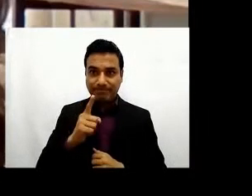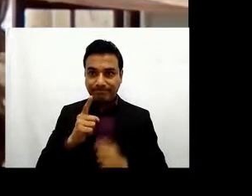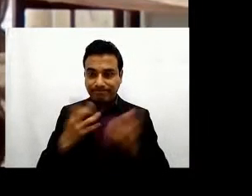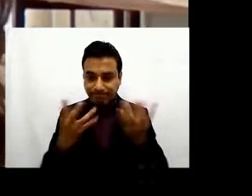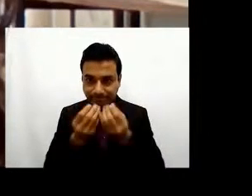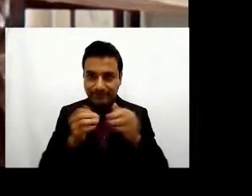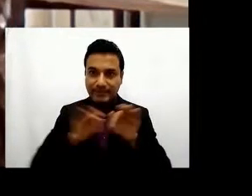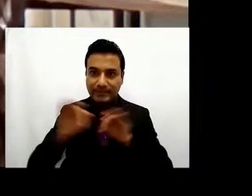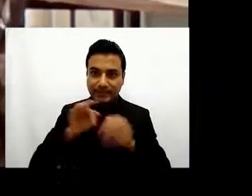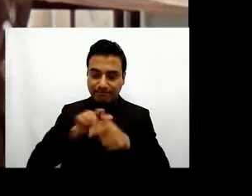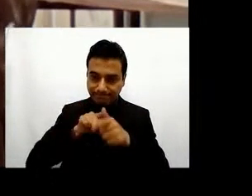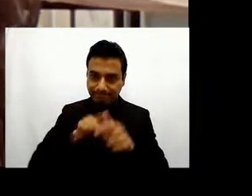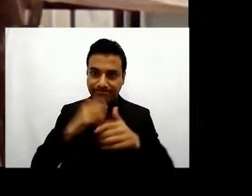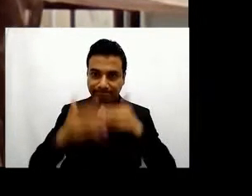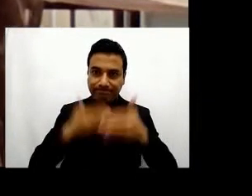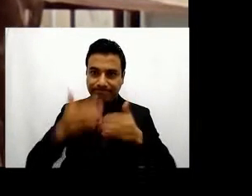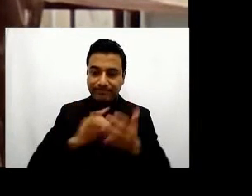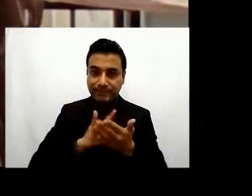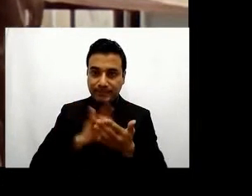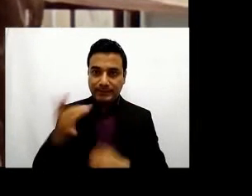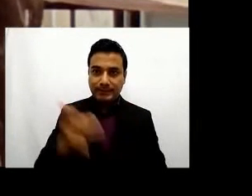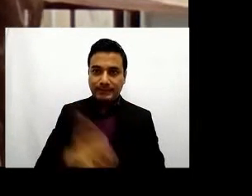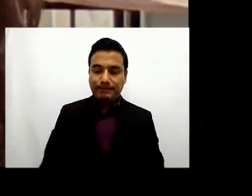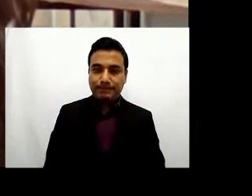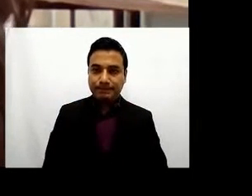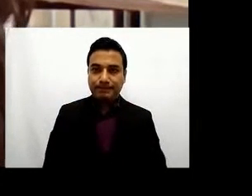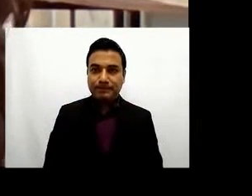juntos. Gracias.